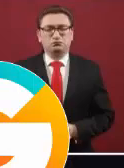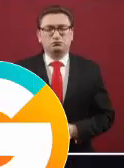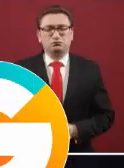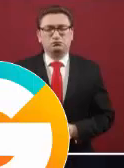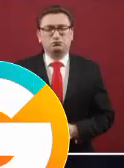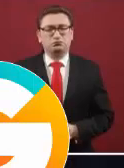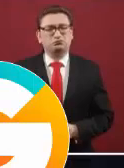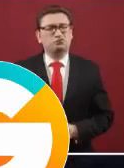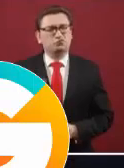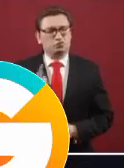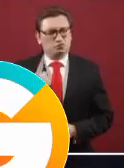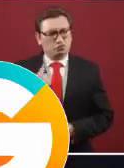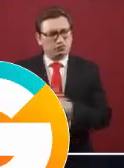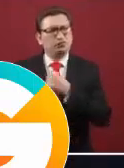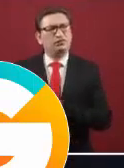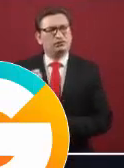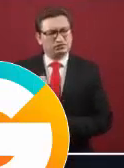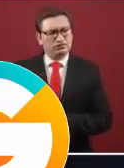un año.